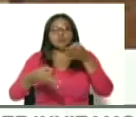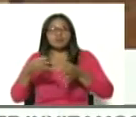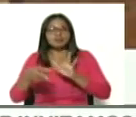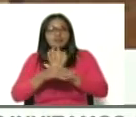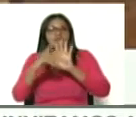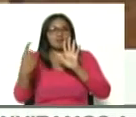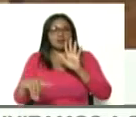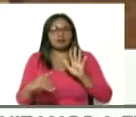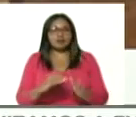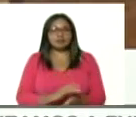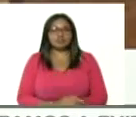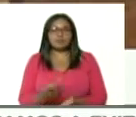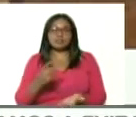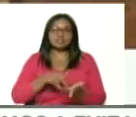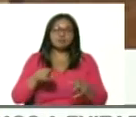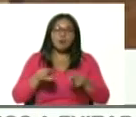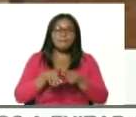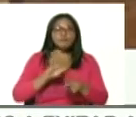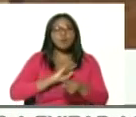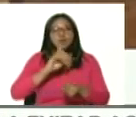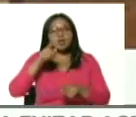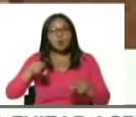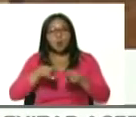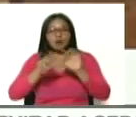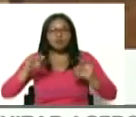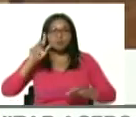derecho, participativo y protagónico,